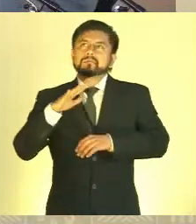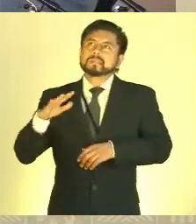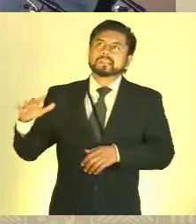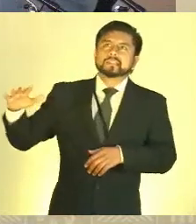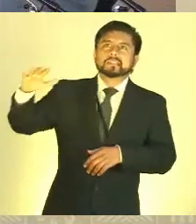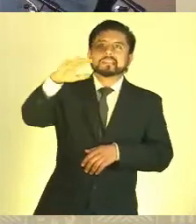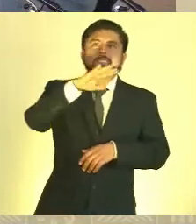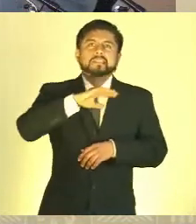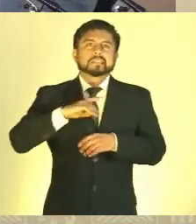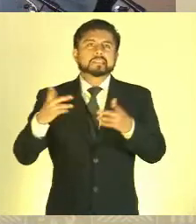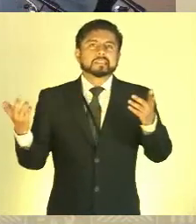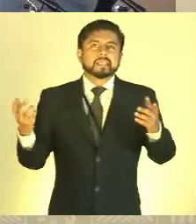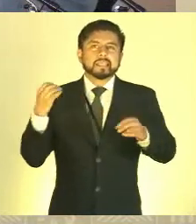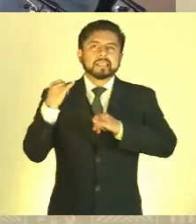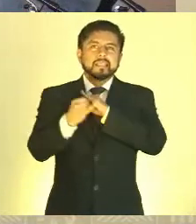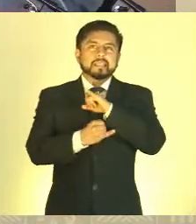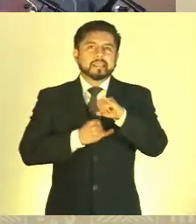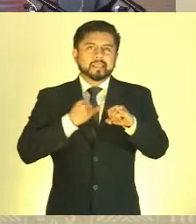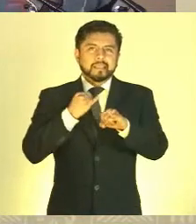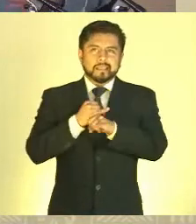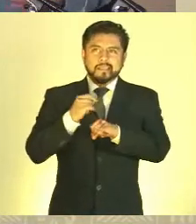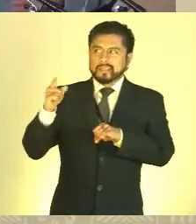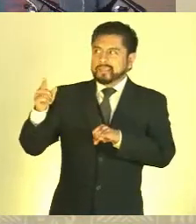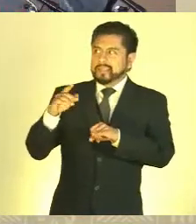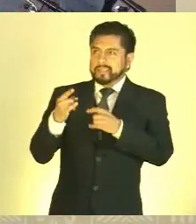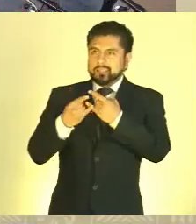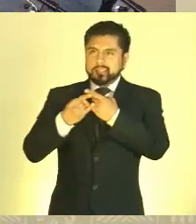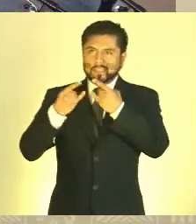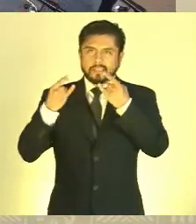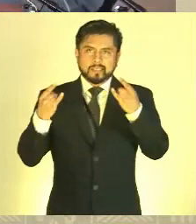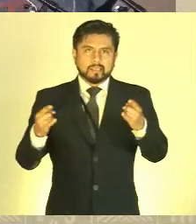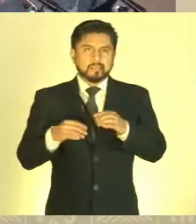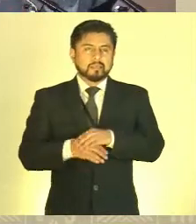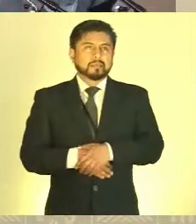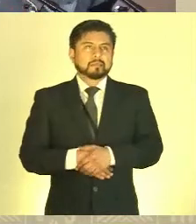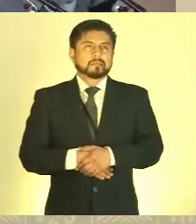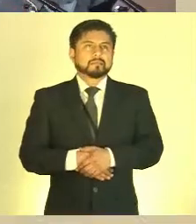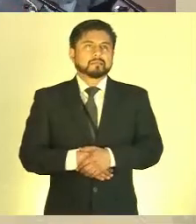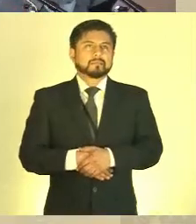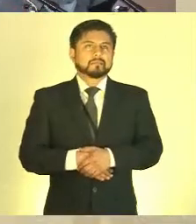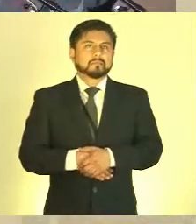complot internacional, a la historia de una de las